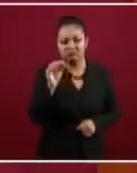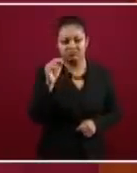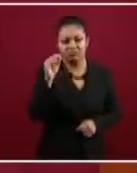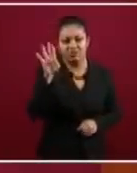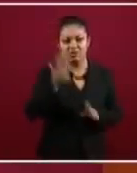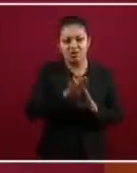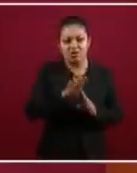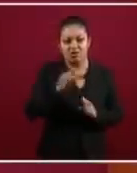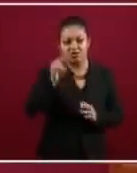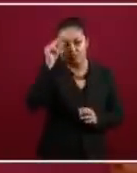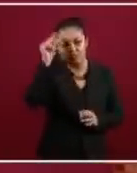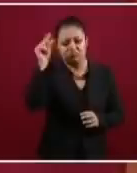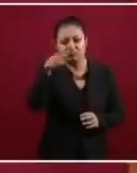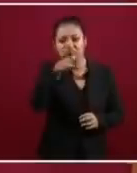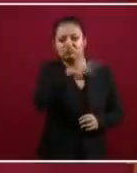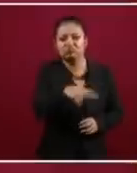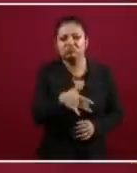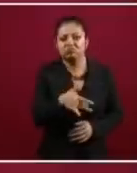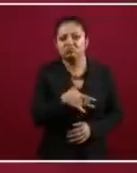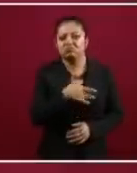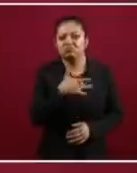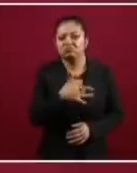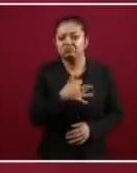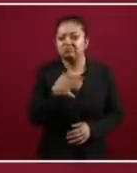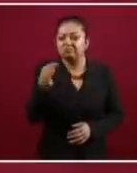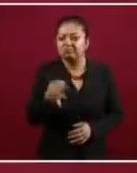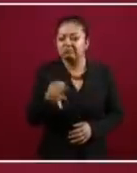El pueblo tiene un instinto certero.